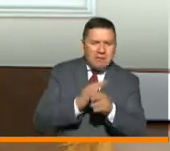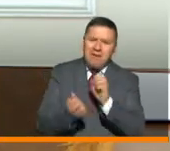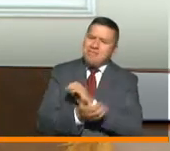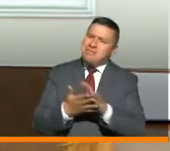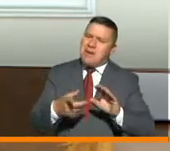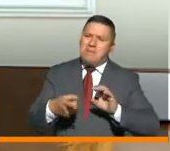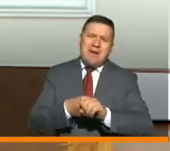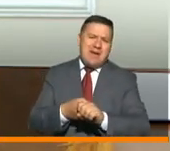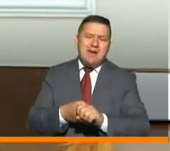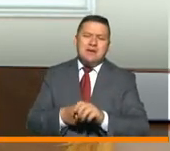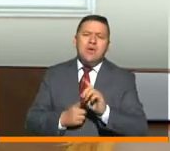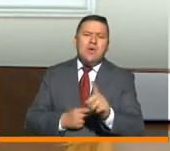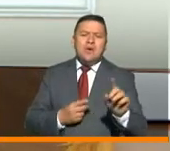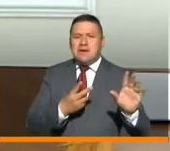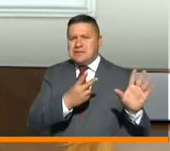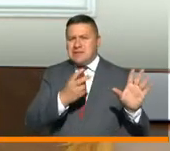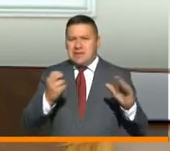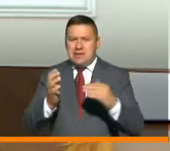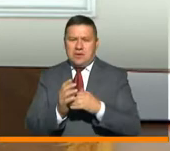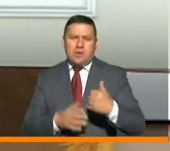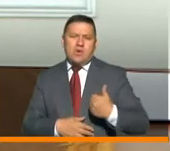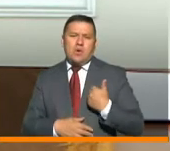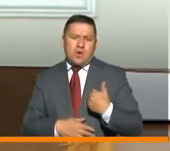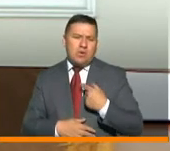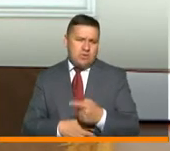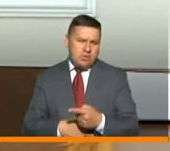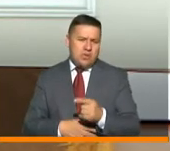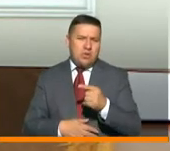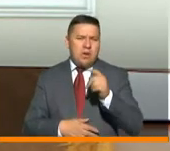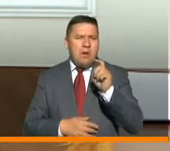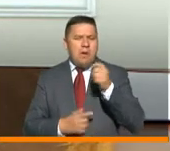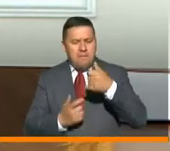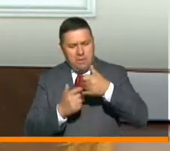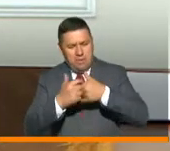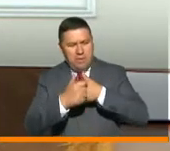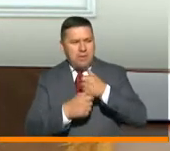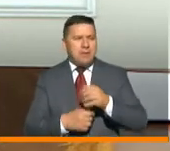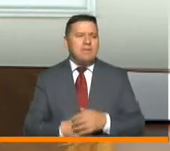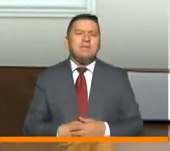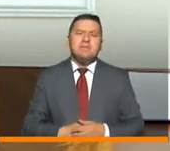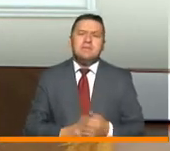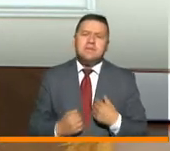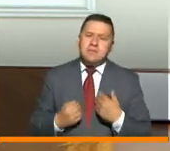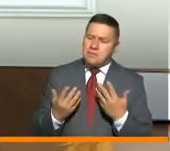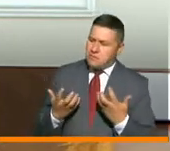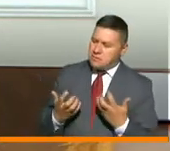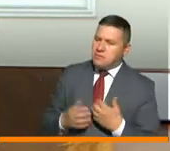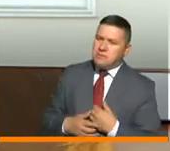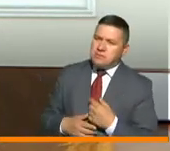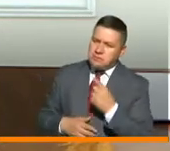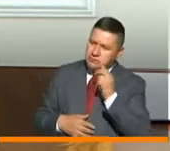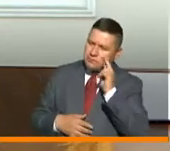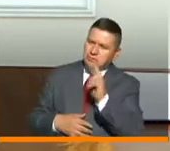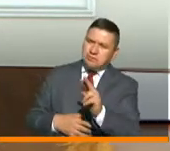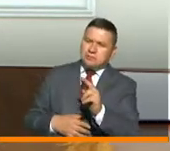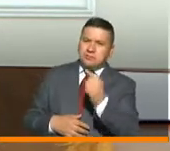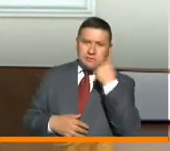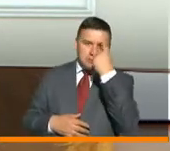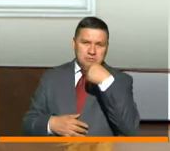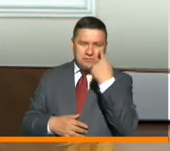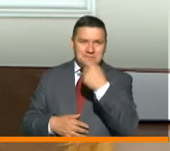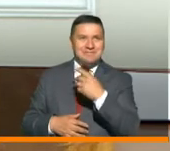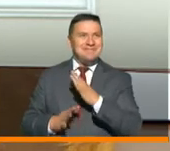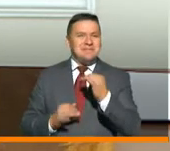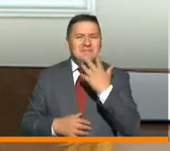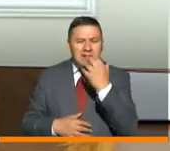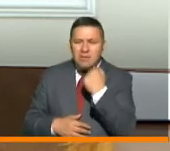pública para cerca de 700.000 jóvenes en todo el país. Yo quisiera que miráramos el rostro de esas